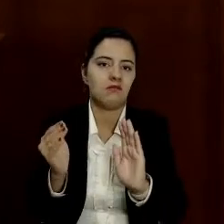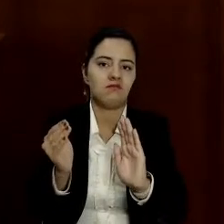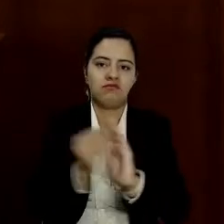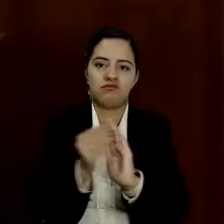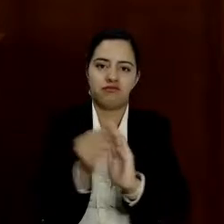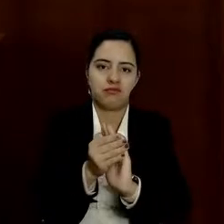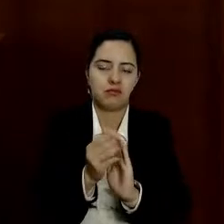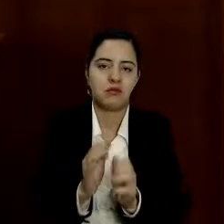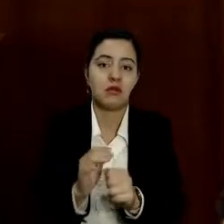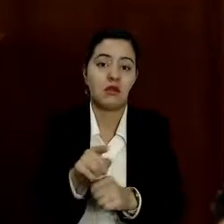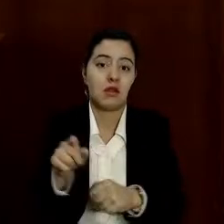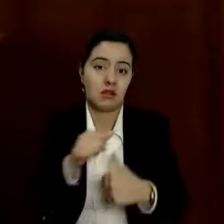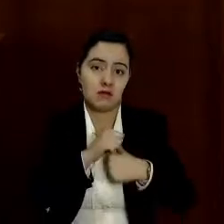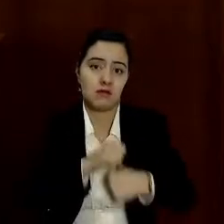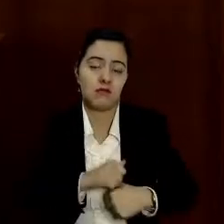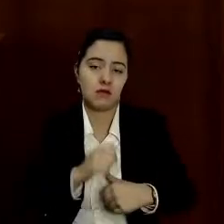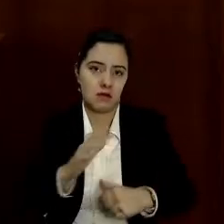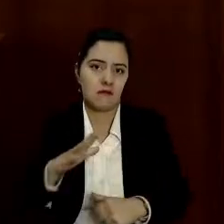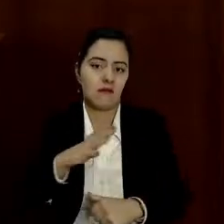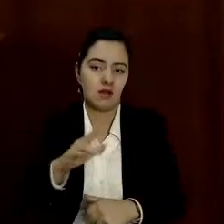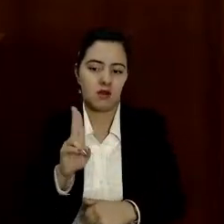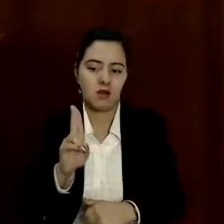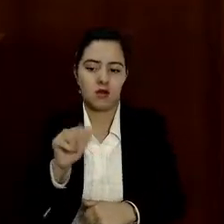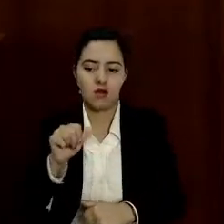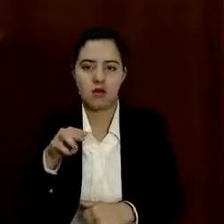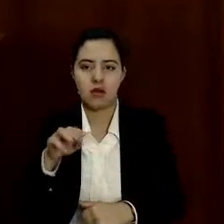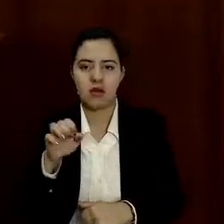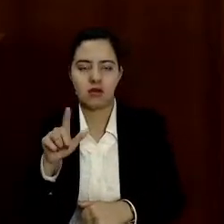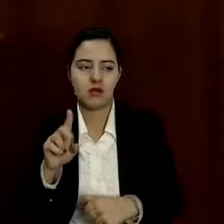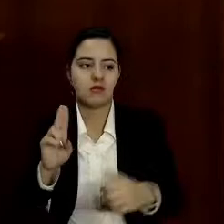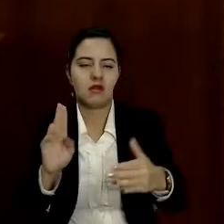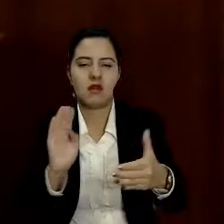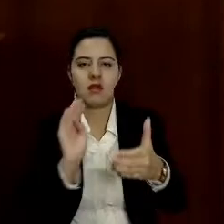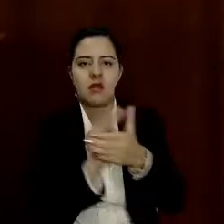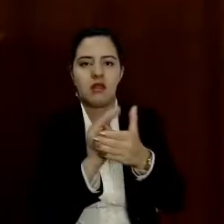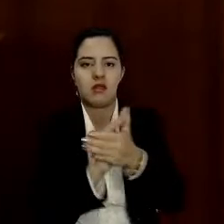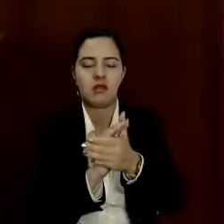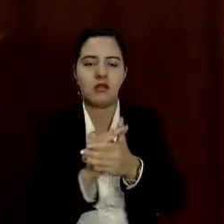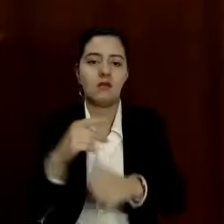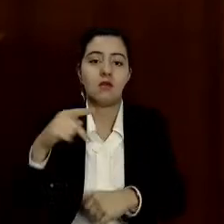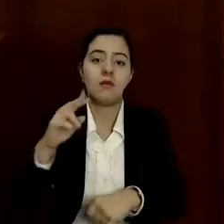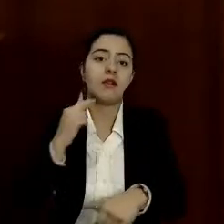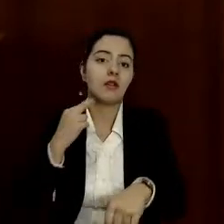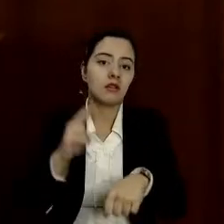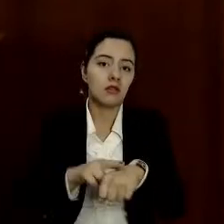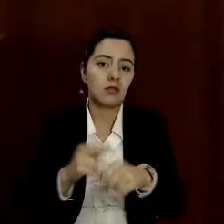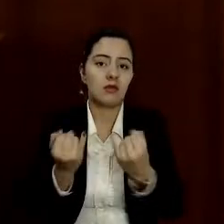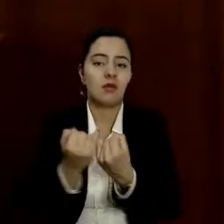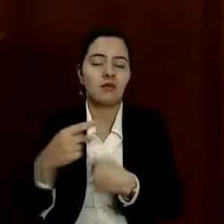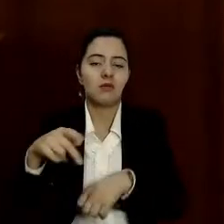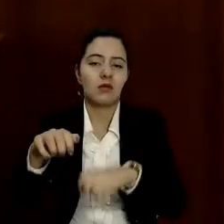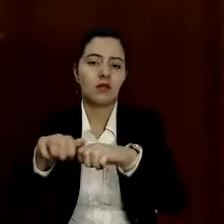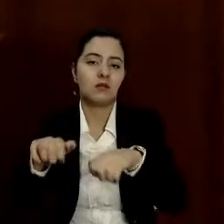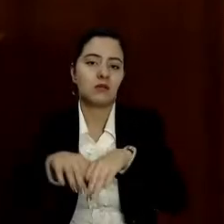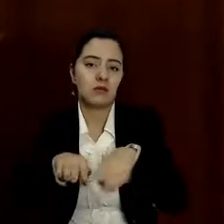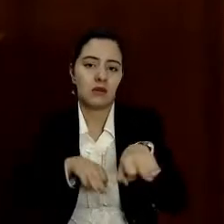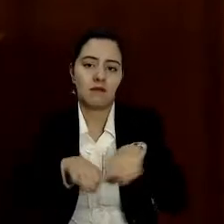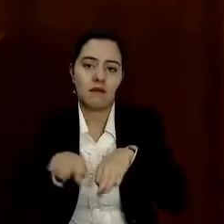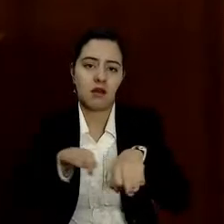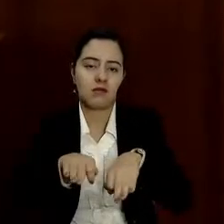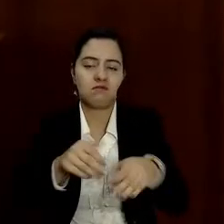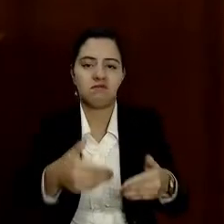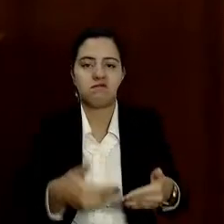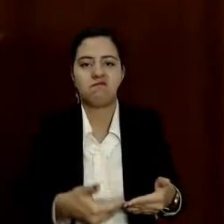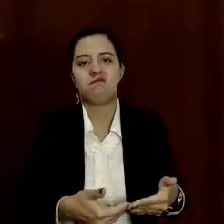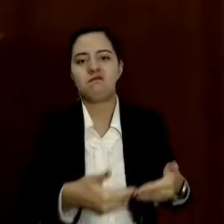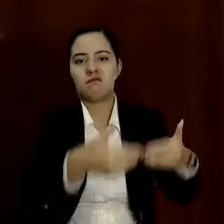altos funcionarios de la UAM, sus rectores y sus gabinetes, quienes actuaron como muro junto con